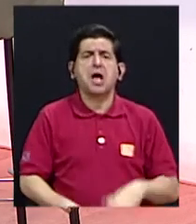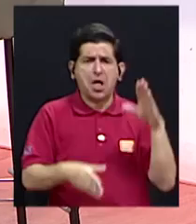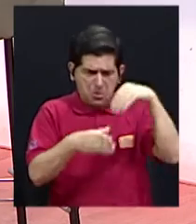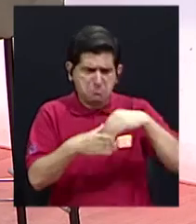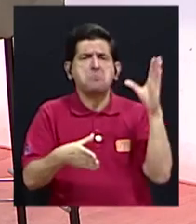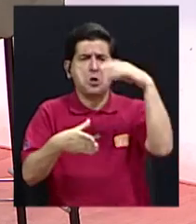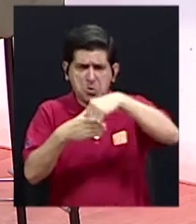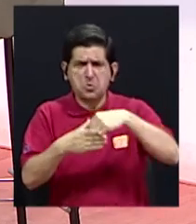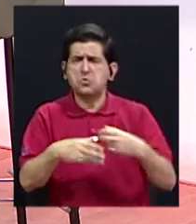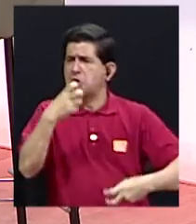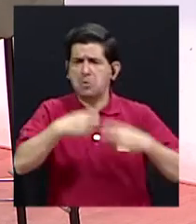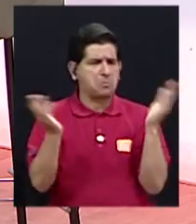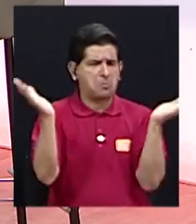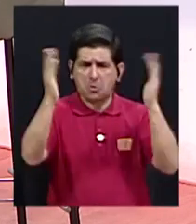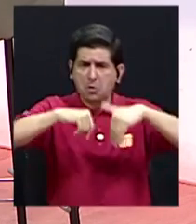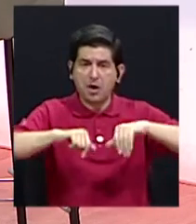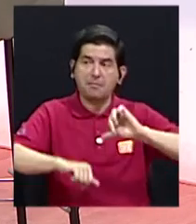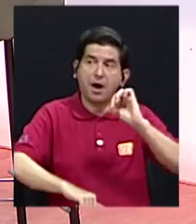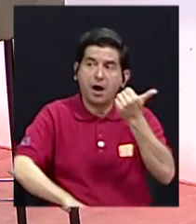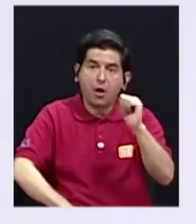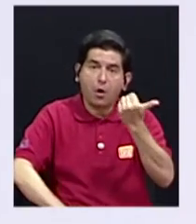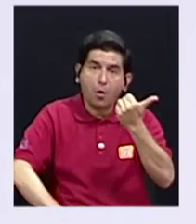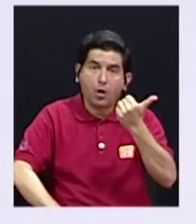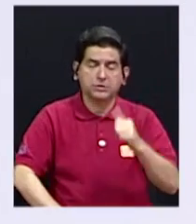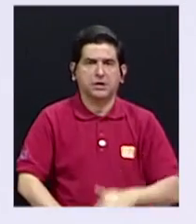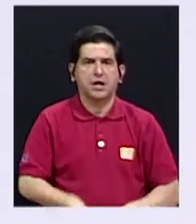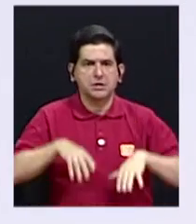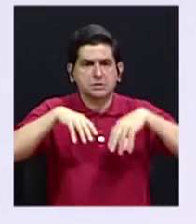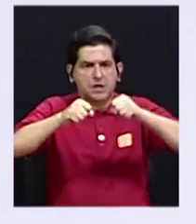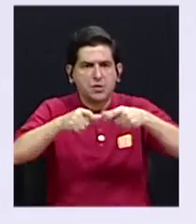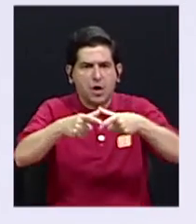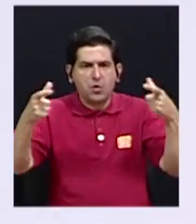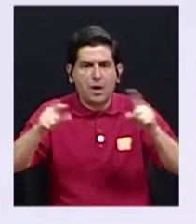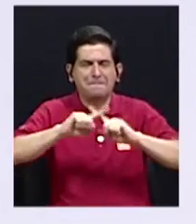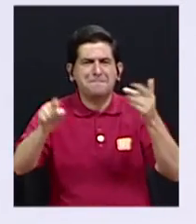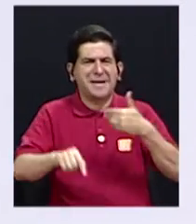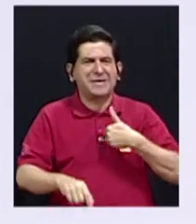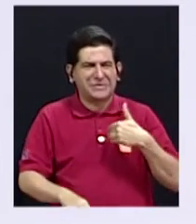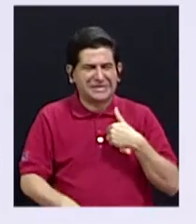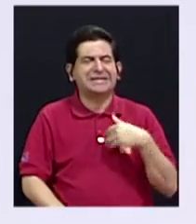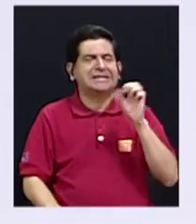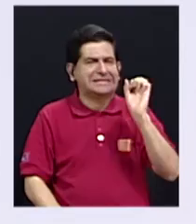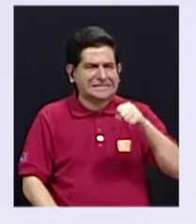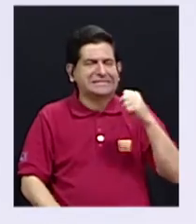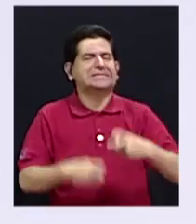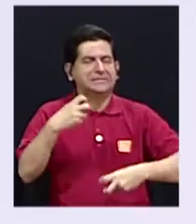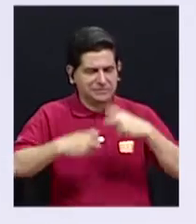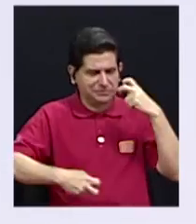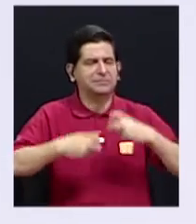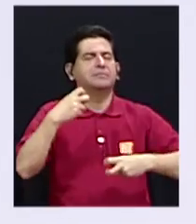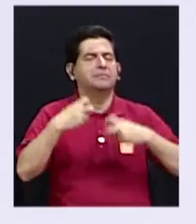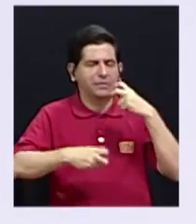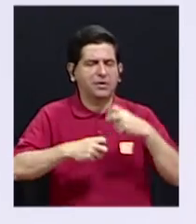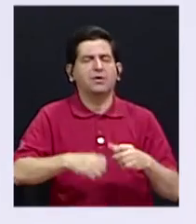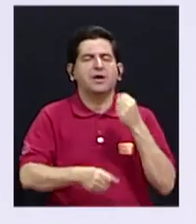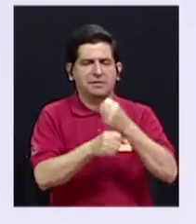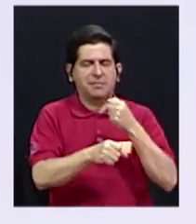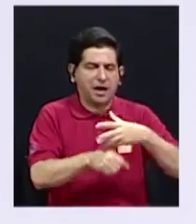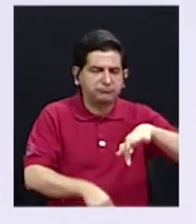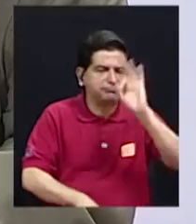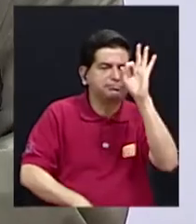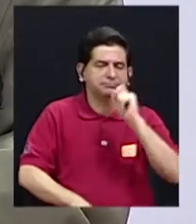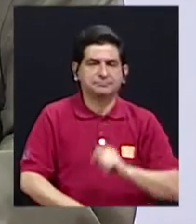entonces no tienen tanto problema mientras que otras se graduará más ahí están teniendo algún tipo de problema laboral